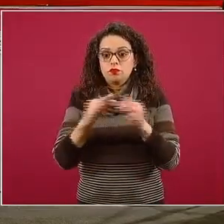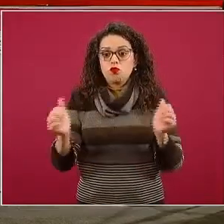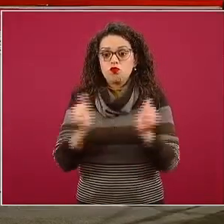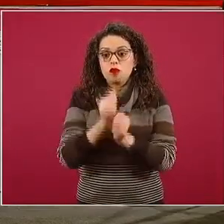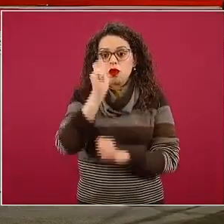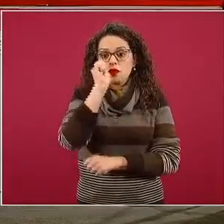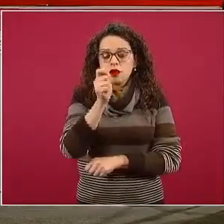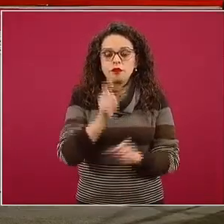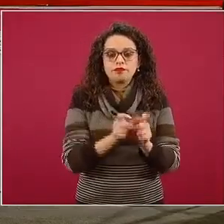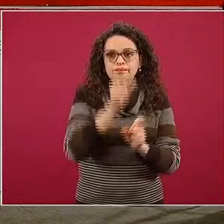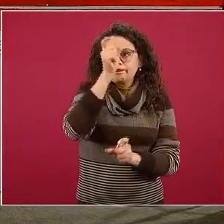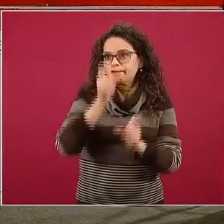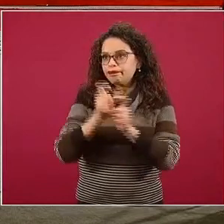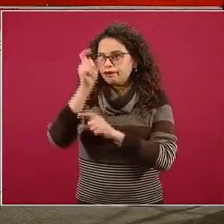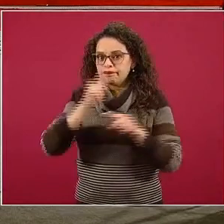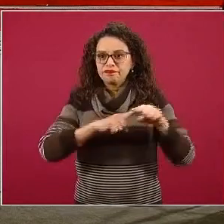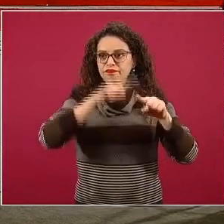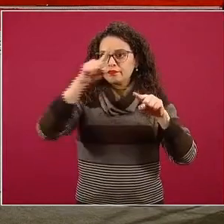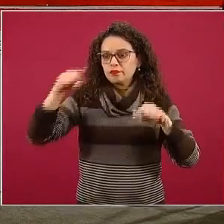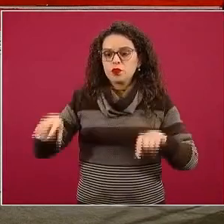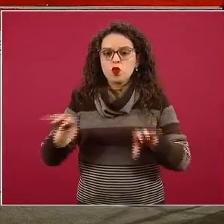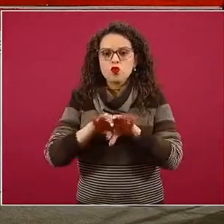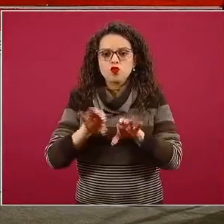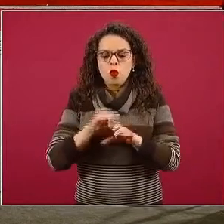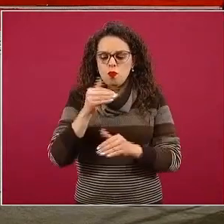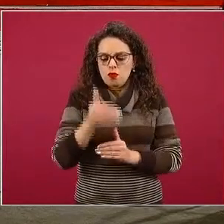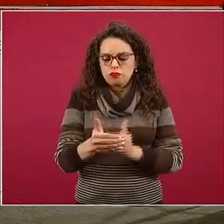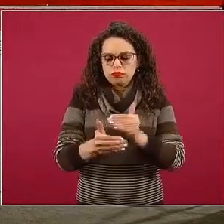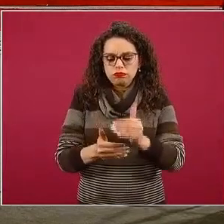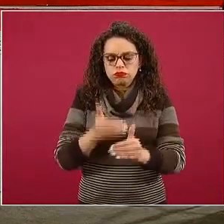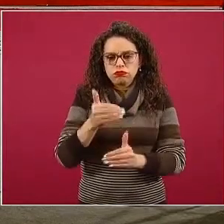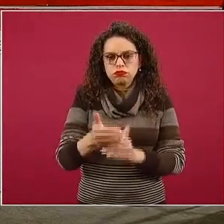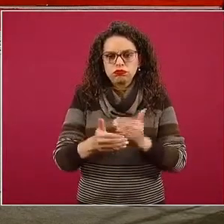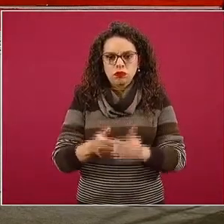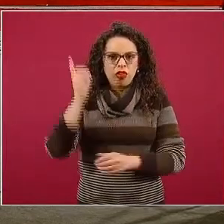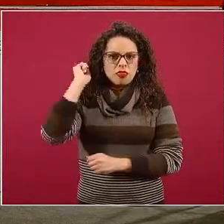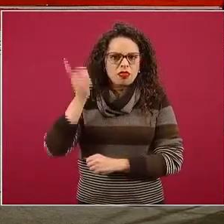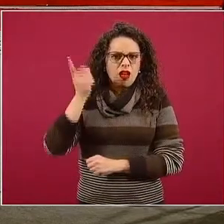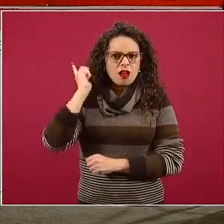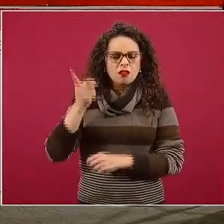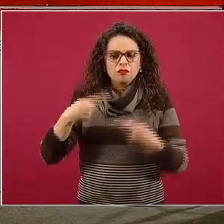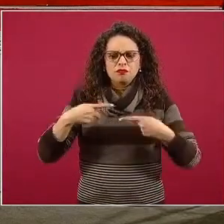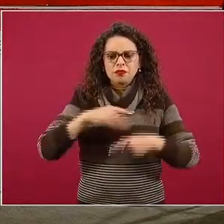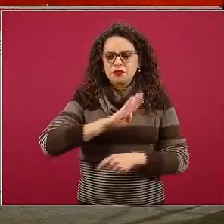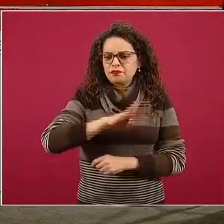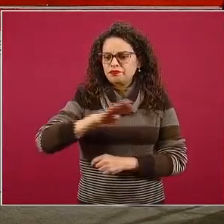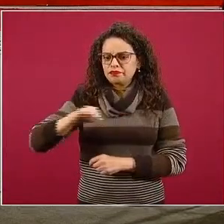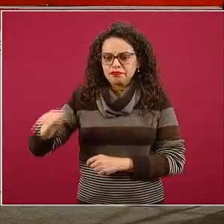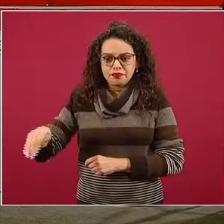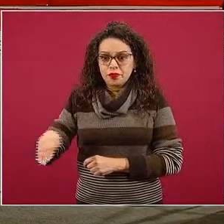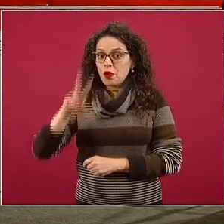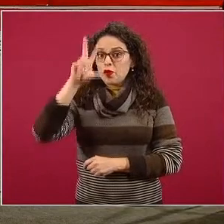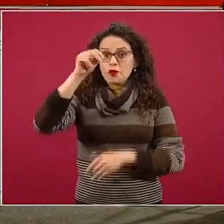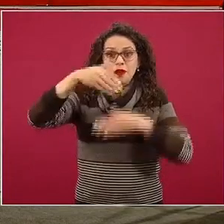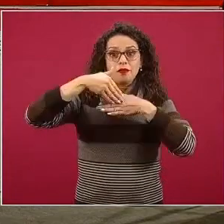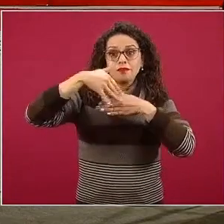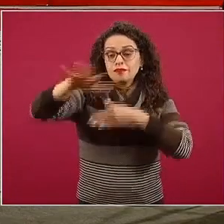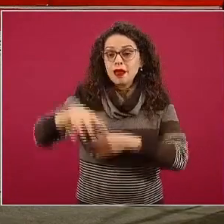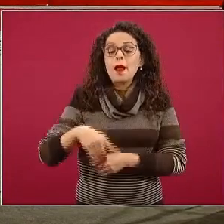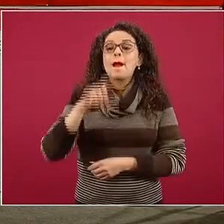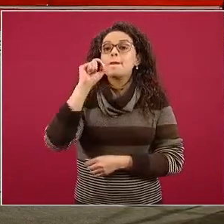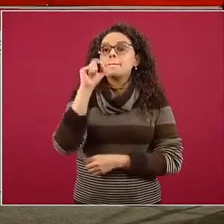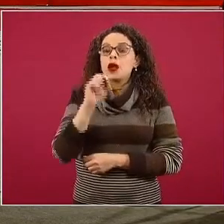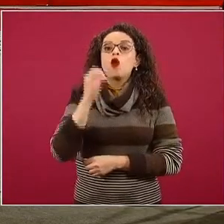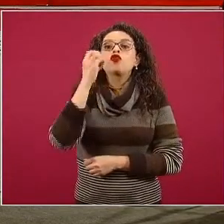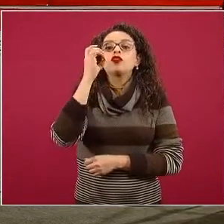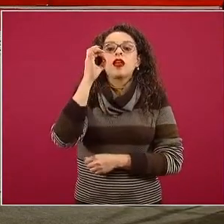puntuales de cómo se va perdiendo la vida diariamente, no a 20 o 30 años plazo, sino diariamente.